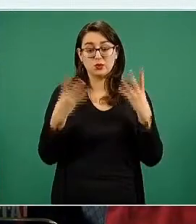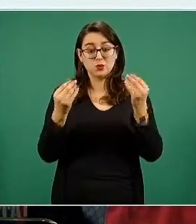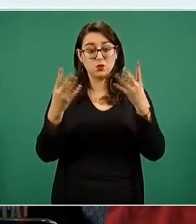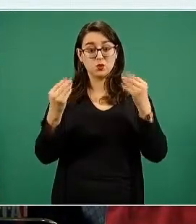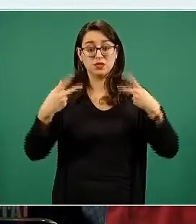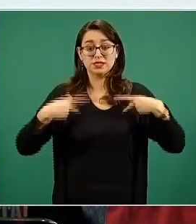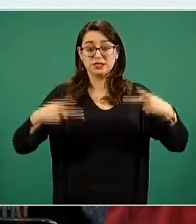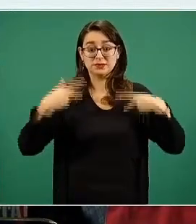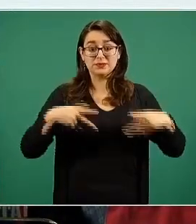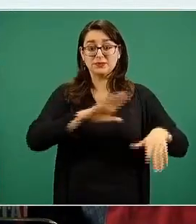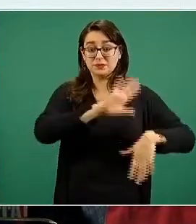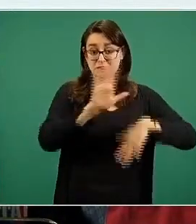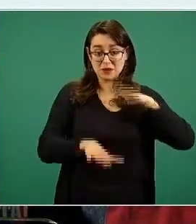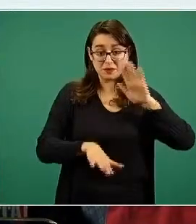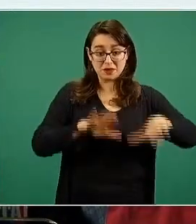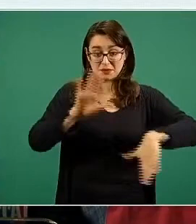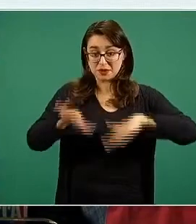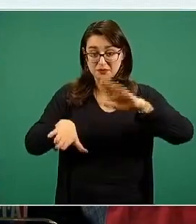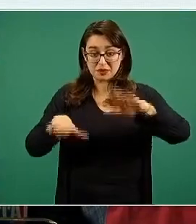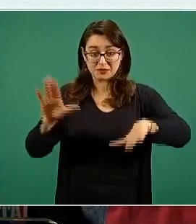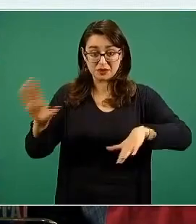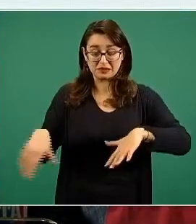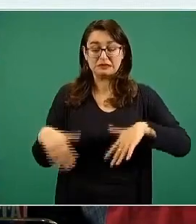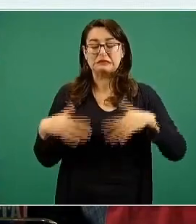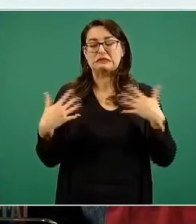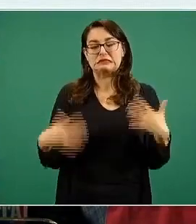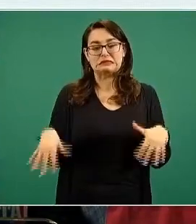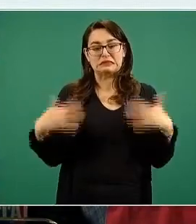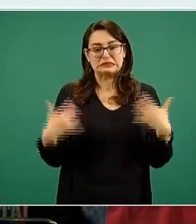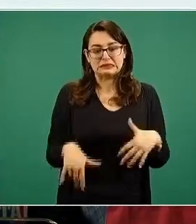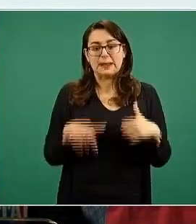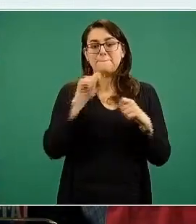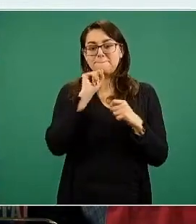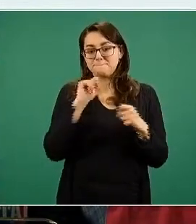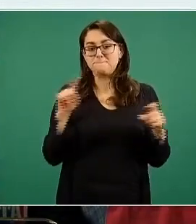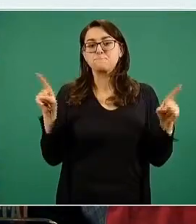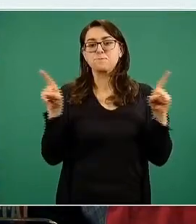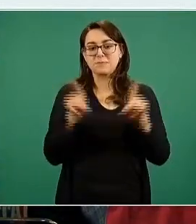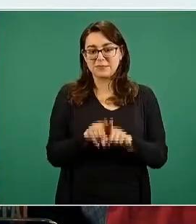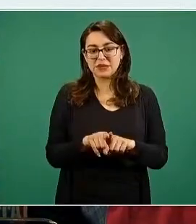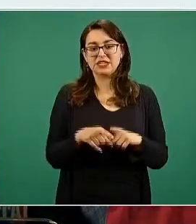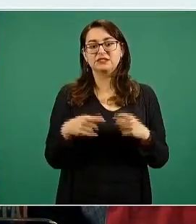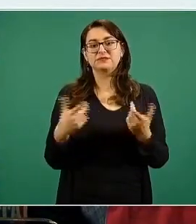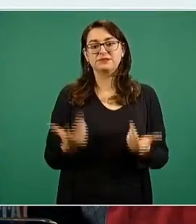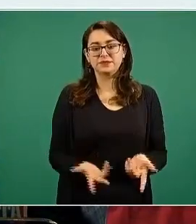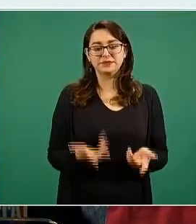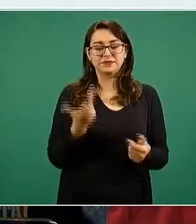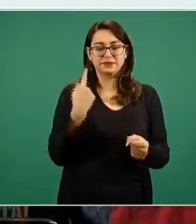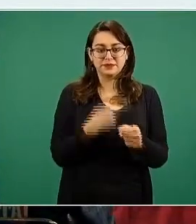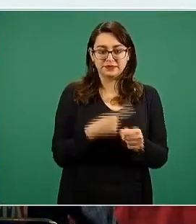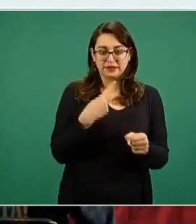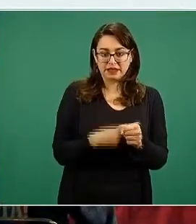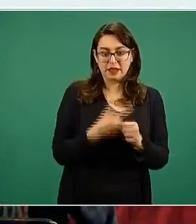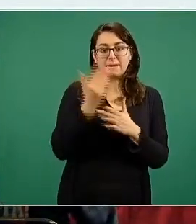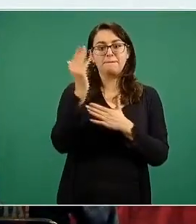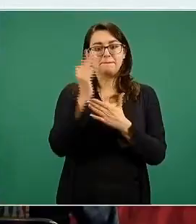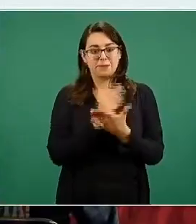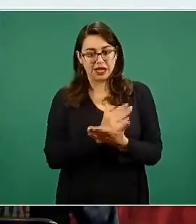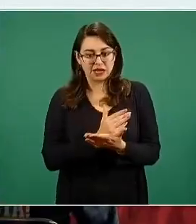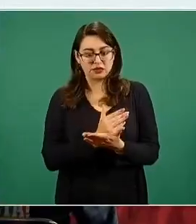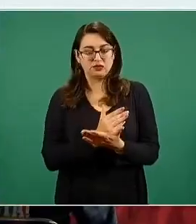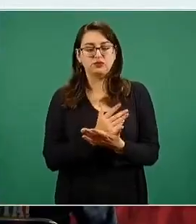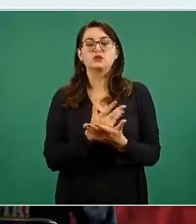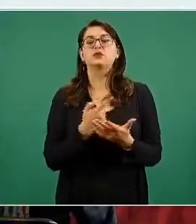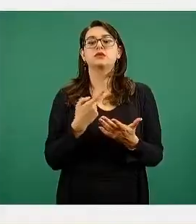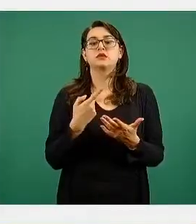elevada. El número de casos que también se estaban reportando eran menos y, por lo tanto, también esta